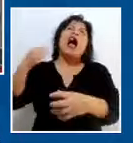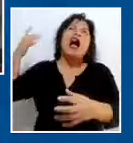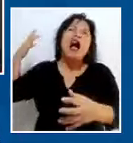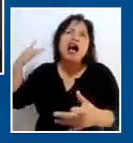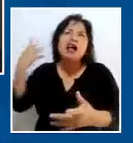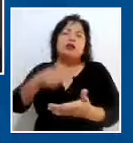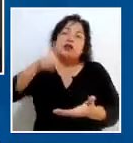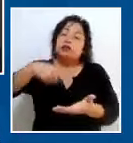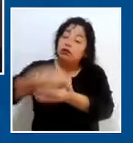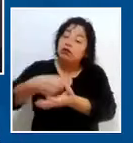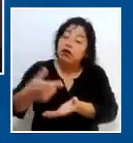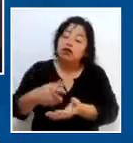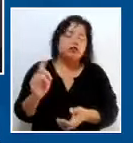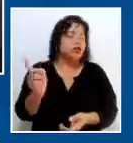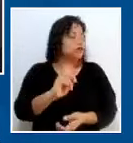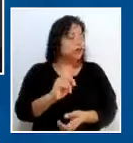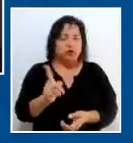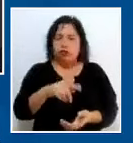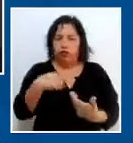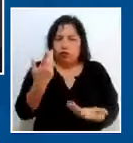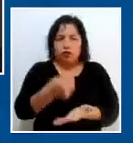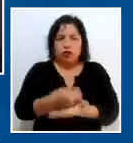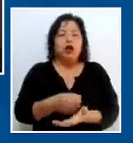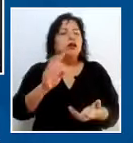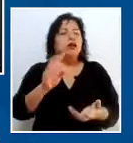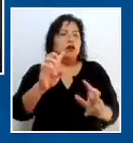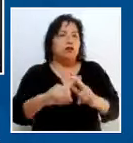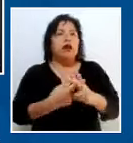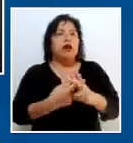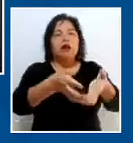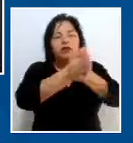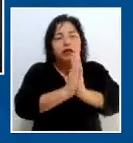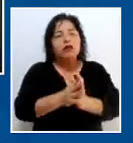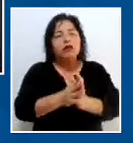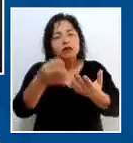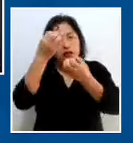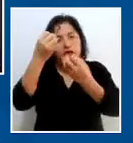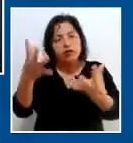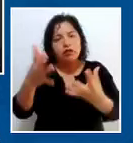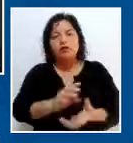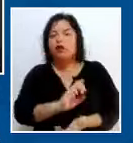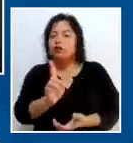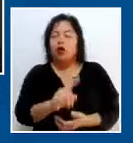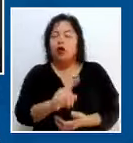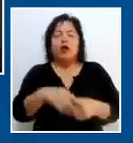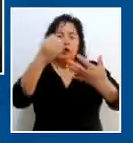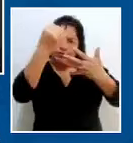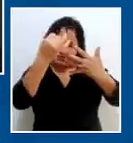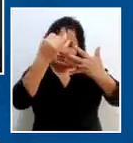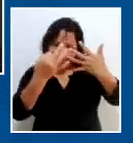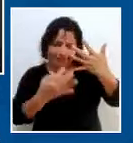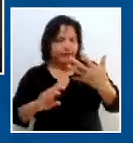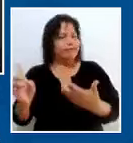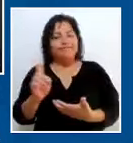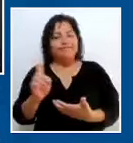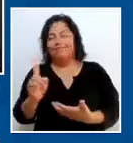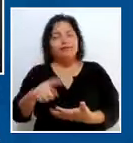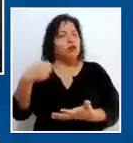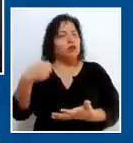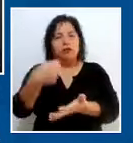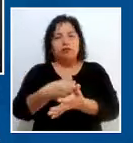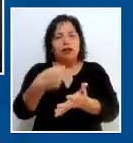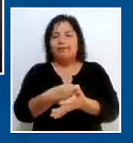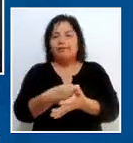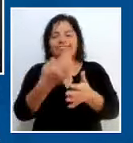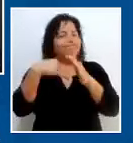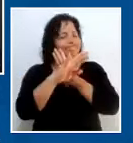trámite del procedimiento propiamente, ¿no? Esas categorías son consideradas cobros ilegales, que finalmente